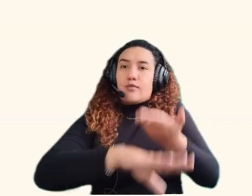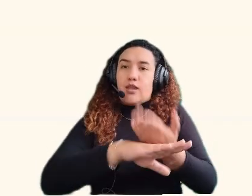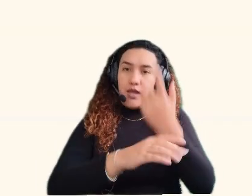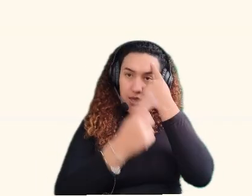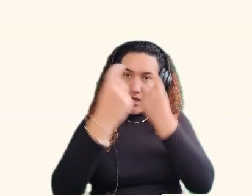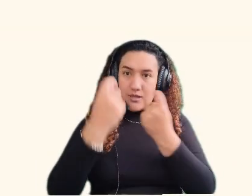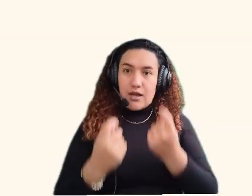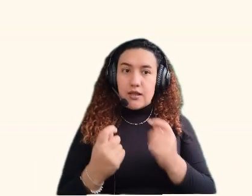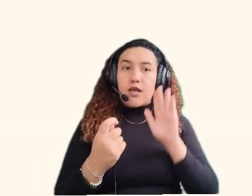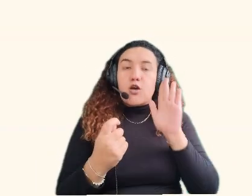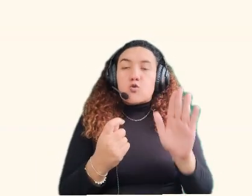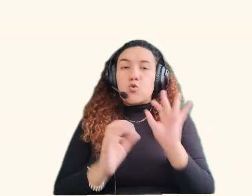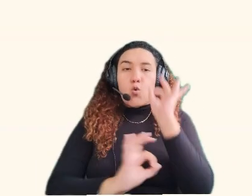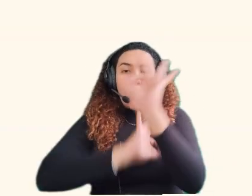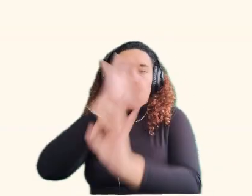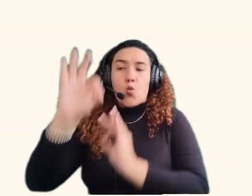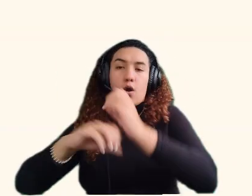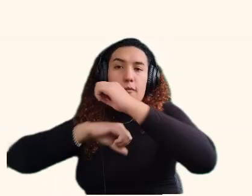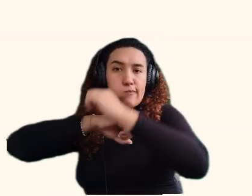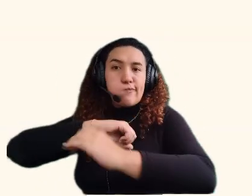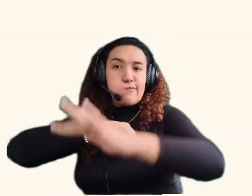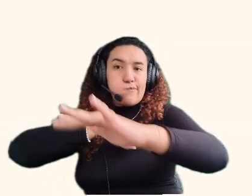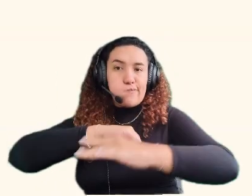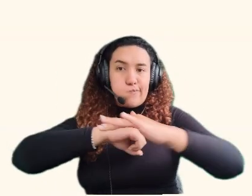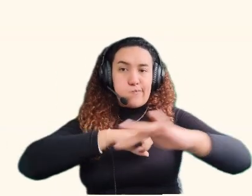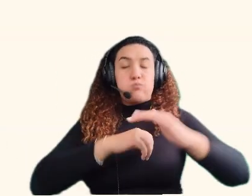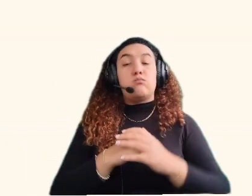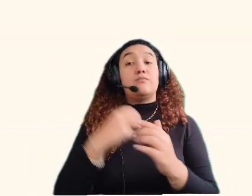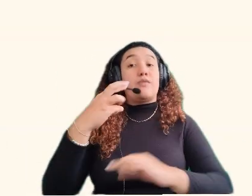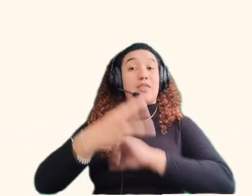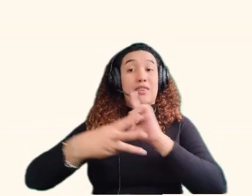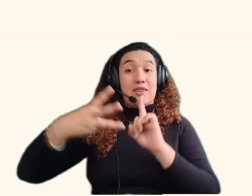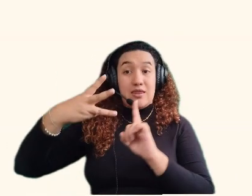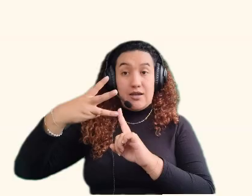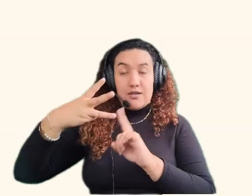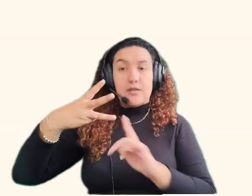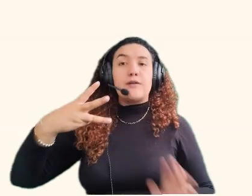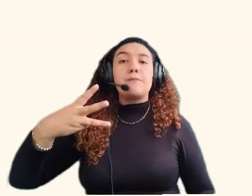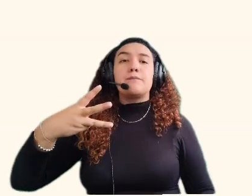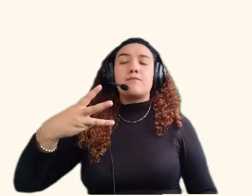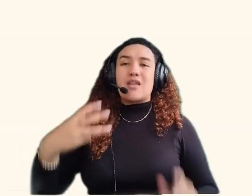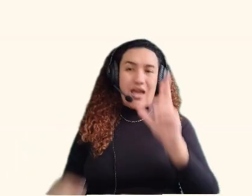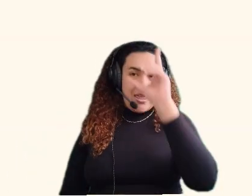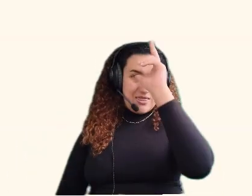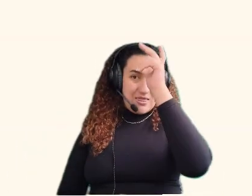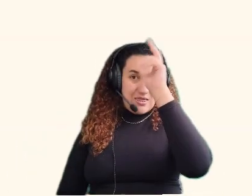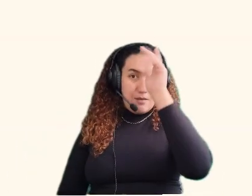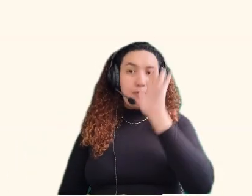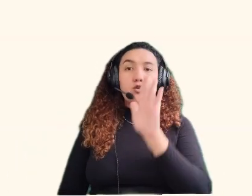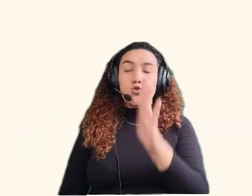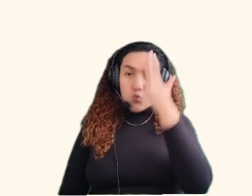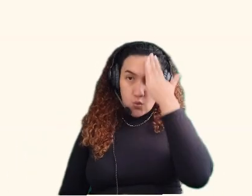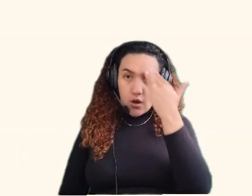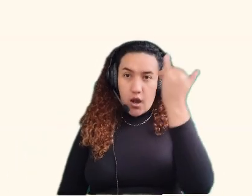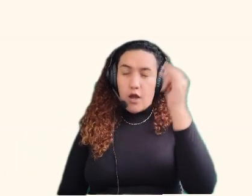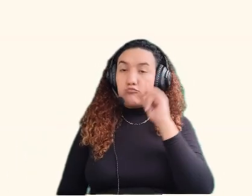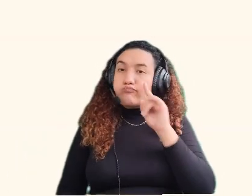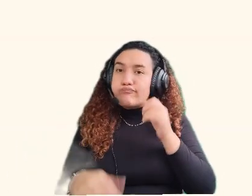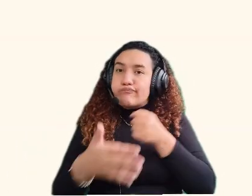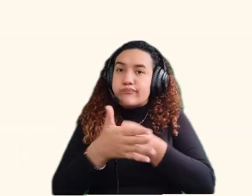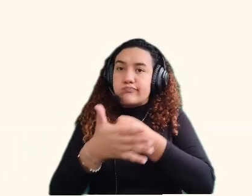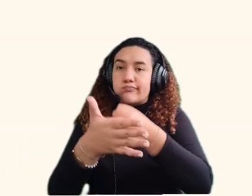de conservación marina. La tercera sería la académica, la dimensión académica, que promueve